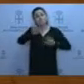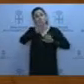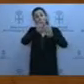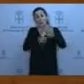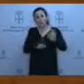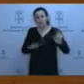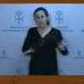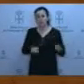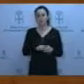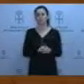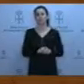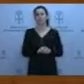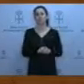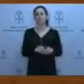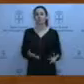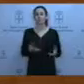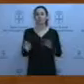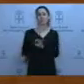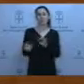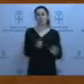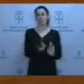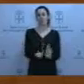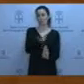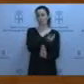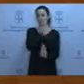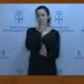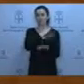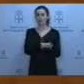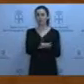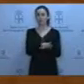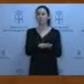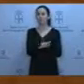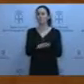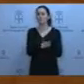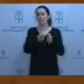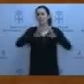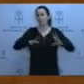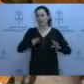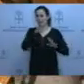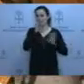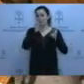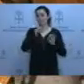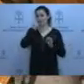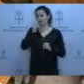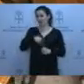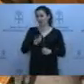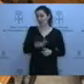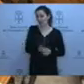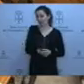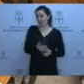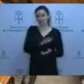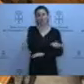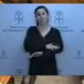Seguramente todos estaremos un poco más preparados y hablaremos inevitablemente de la inutilidad del Gobierno candidato.